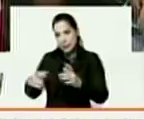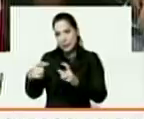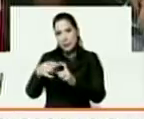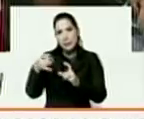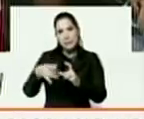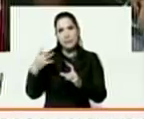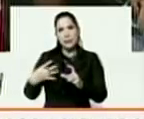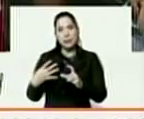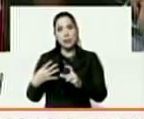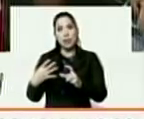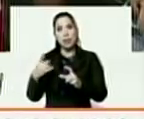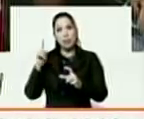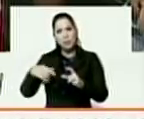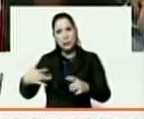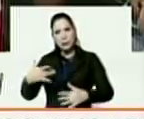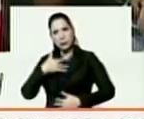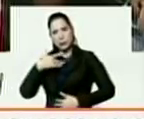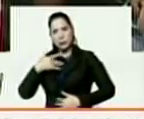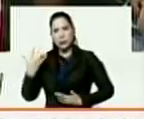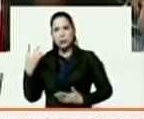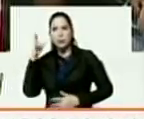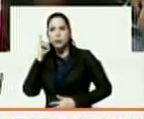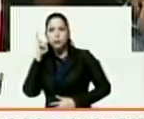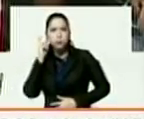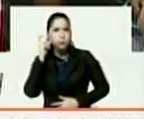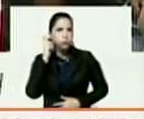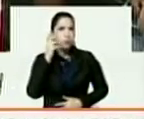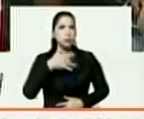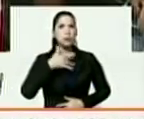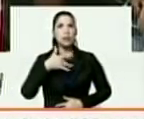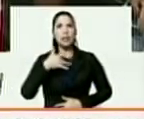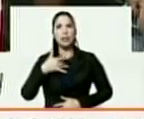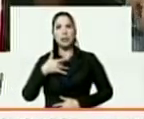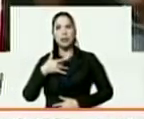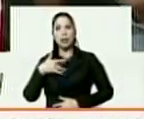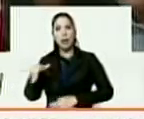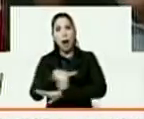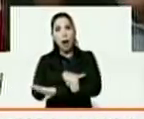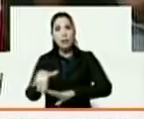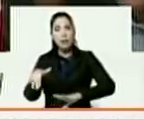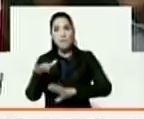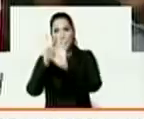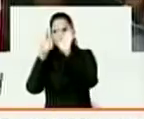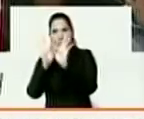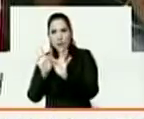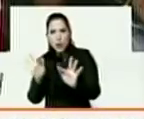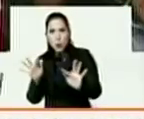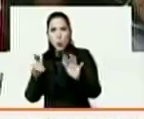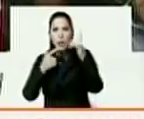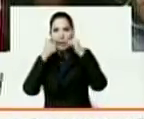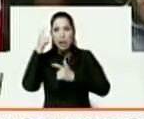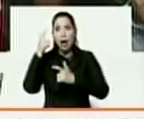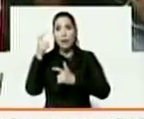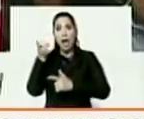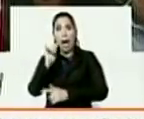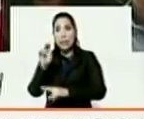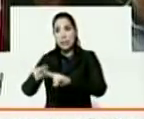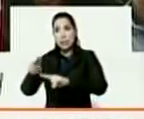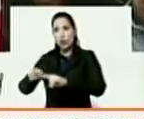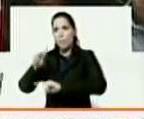manifestación de lo que uno siente en la calle en la figura de chávez hay un niño que le preguntaron